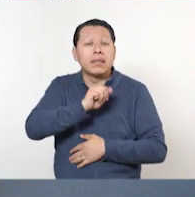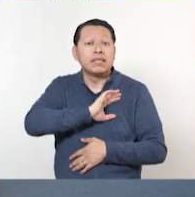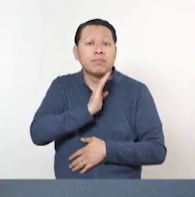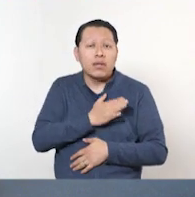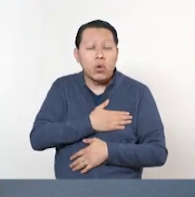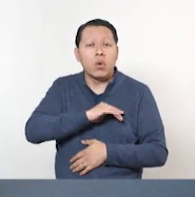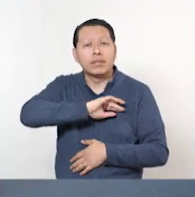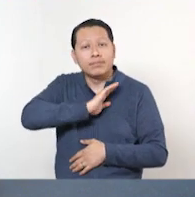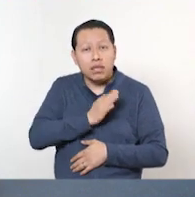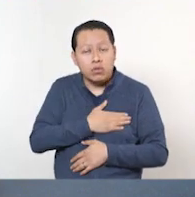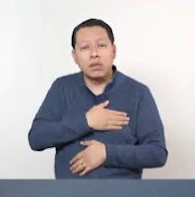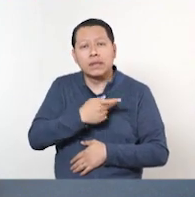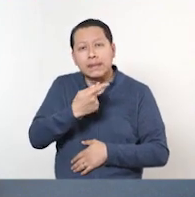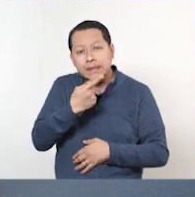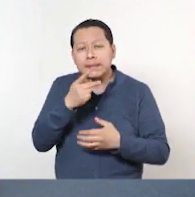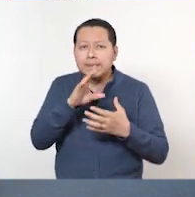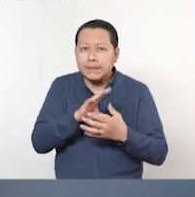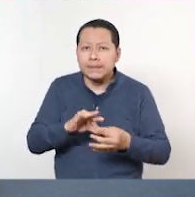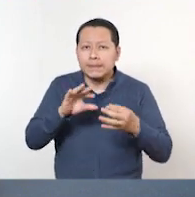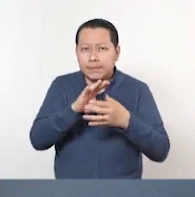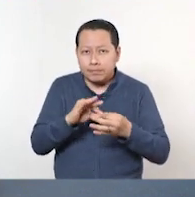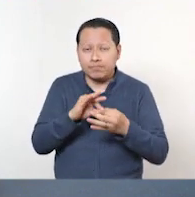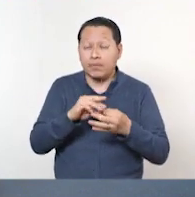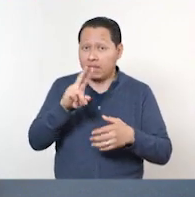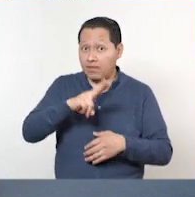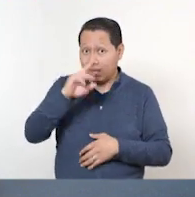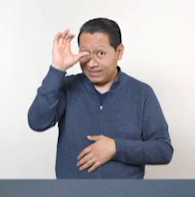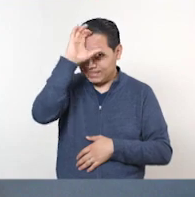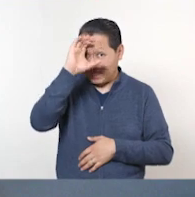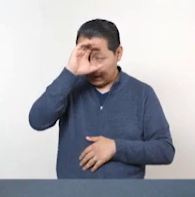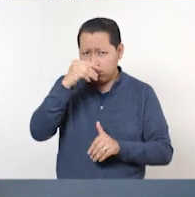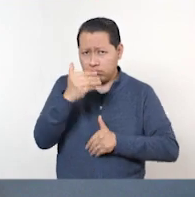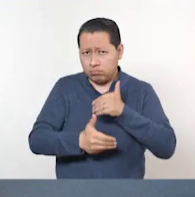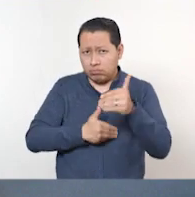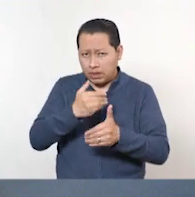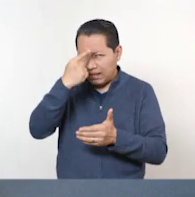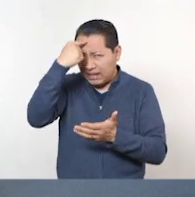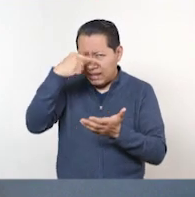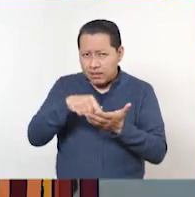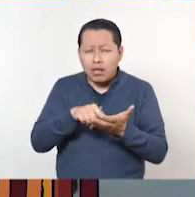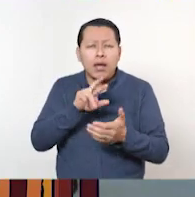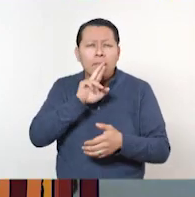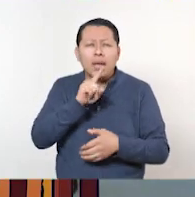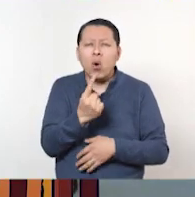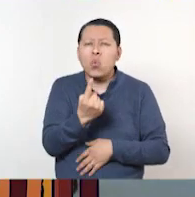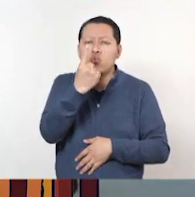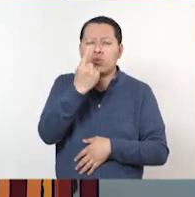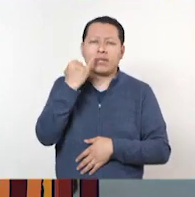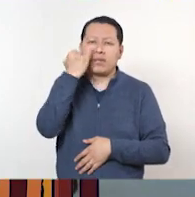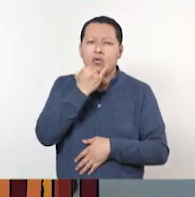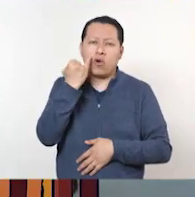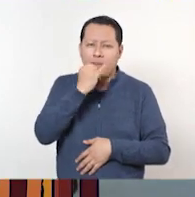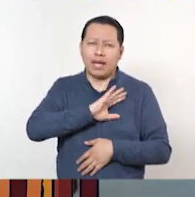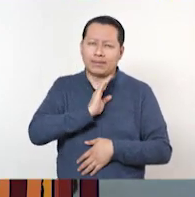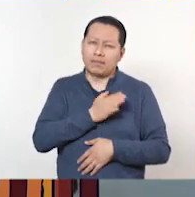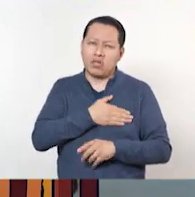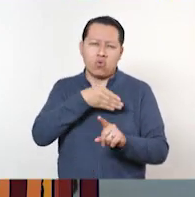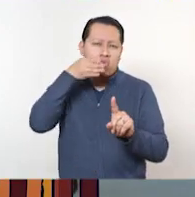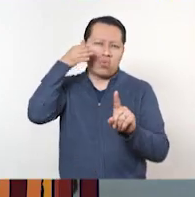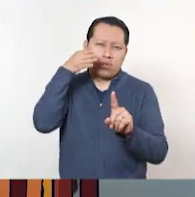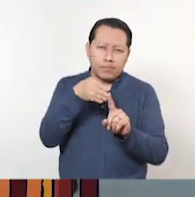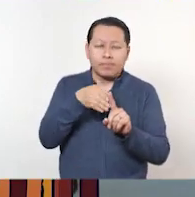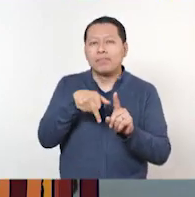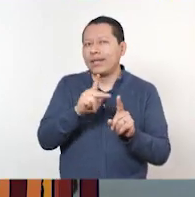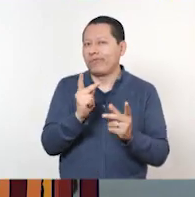importante hablar español. Muchas personas, a pesar de los avances de la ciencia, aún creen que es mejor hablar solo una lengua, hablar